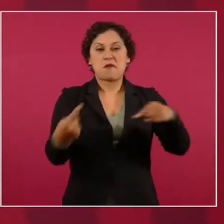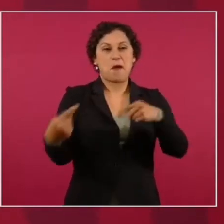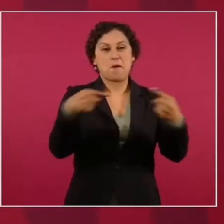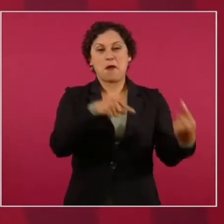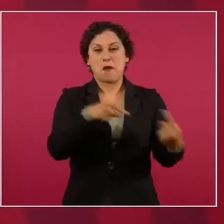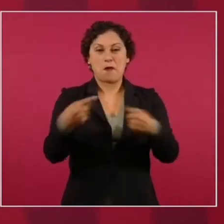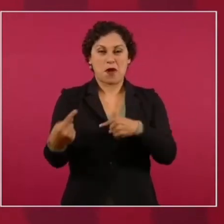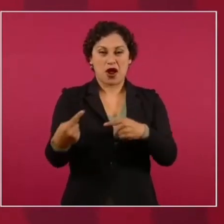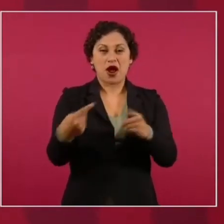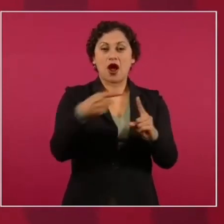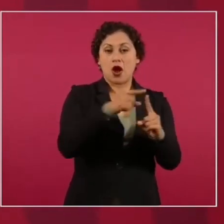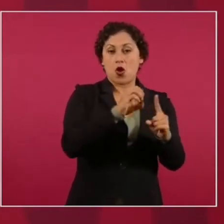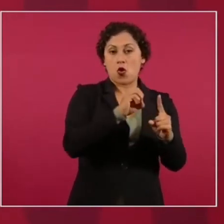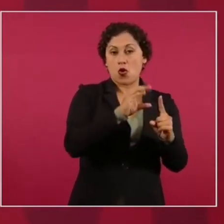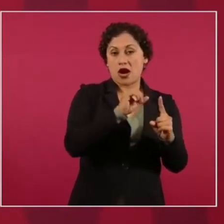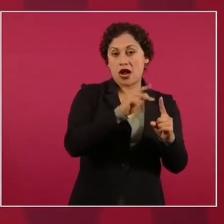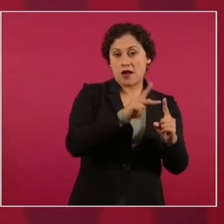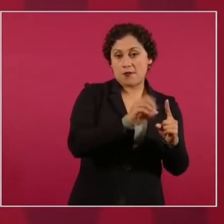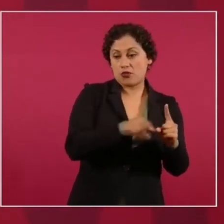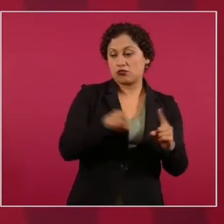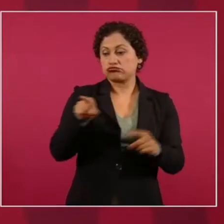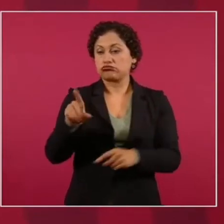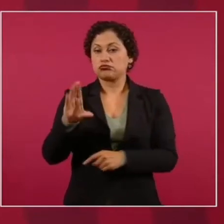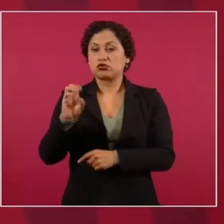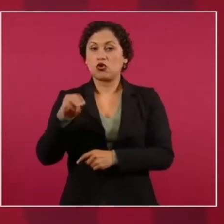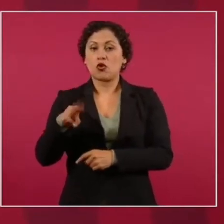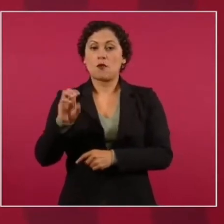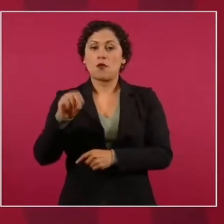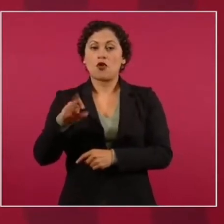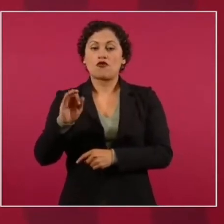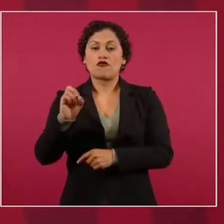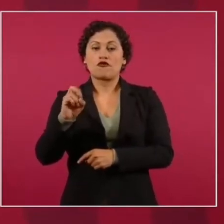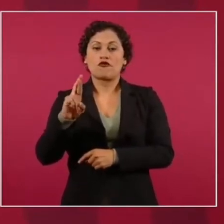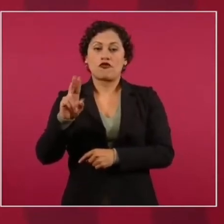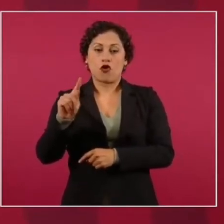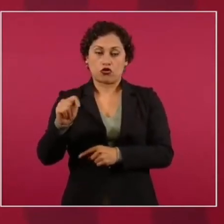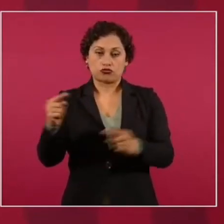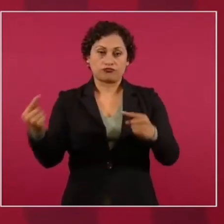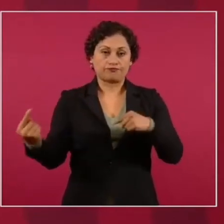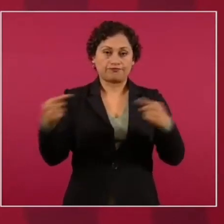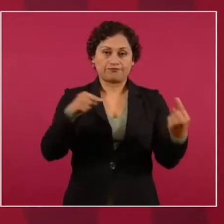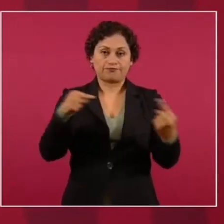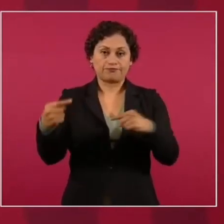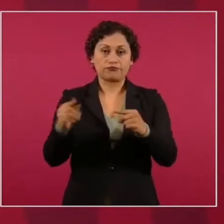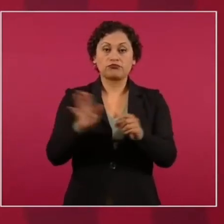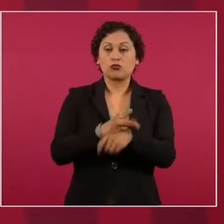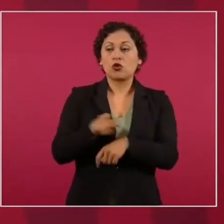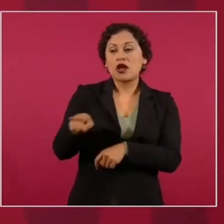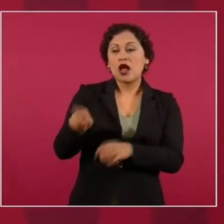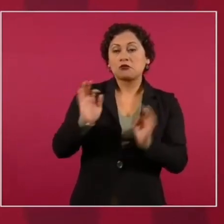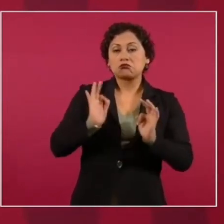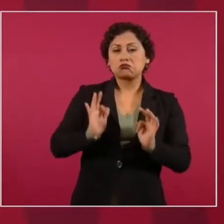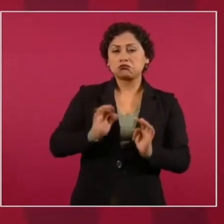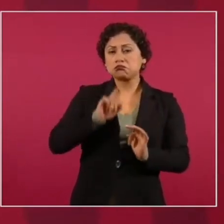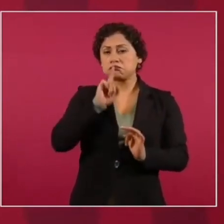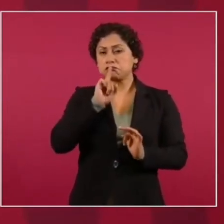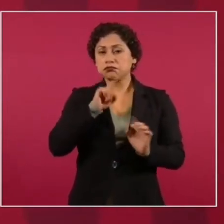Comonfort y Ocampo, porque Comonfort era moderado y Ocampo era radical.